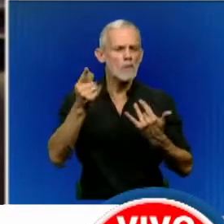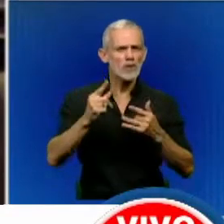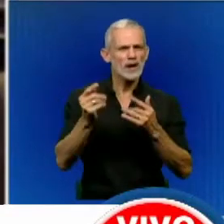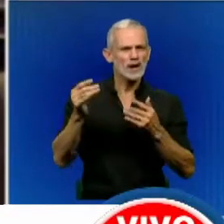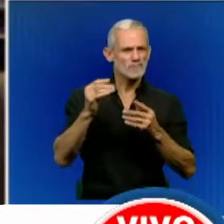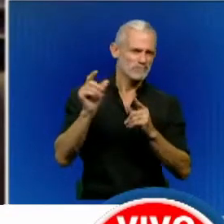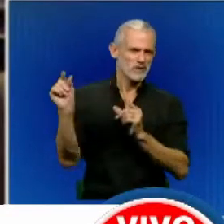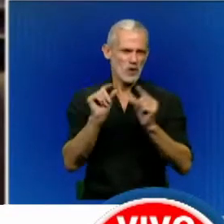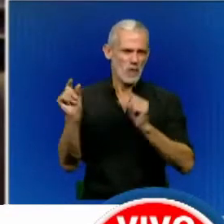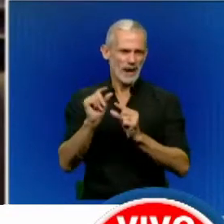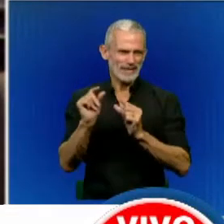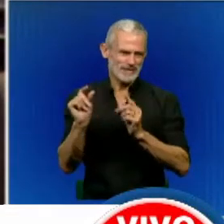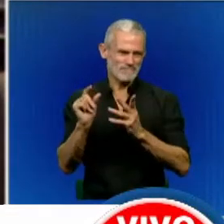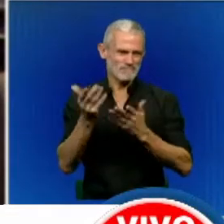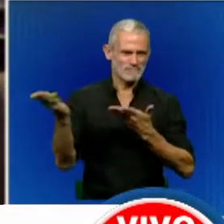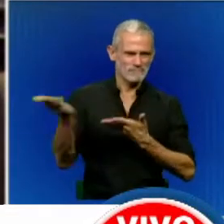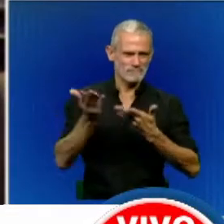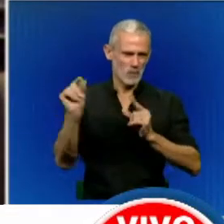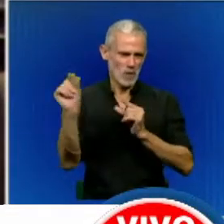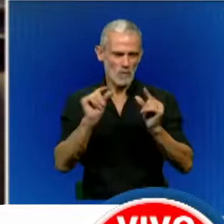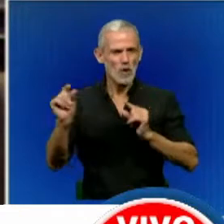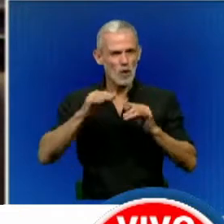informe. Quiero destacar también